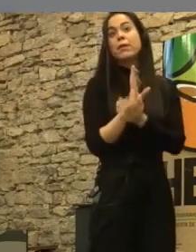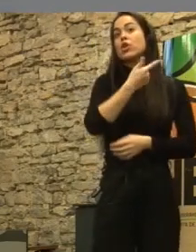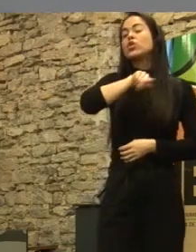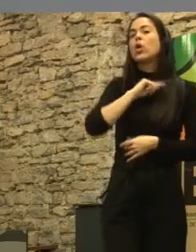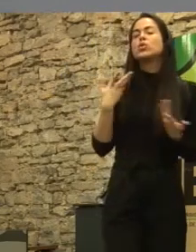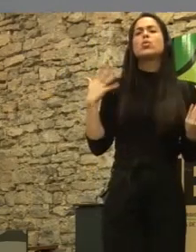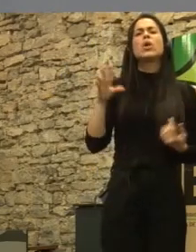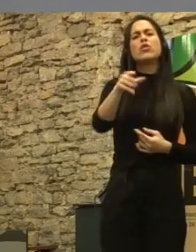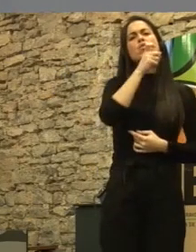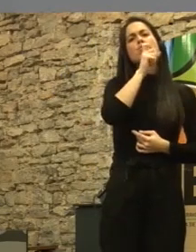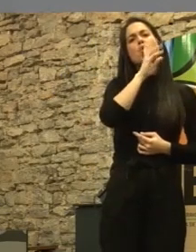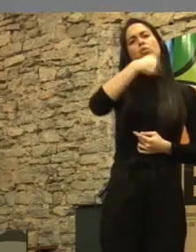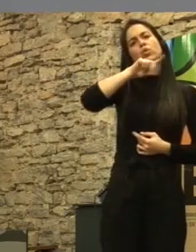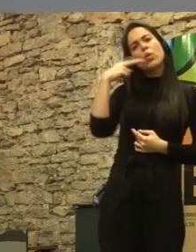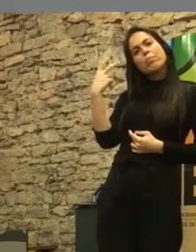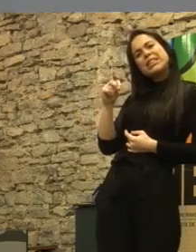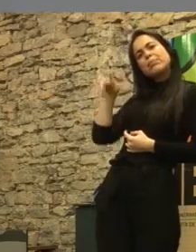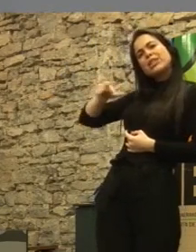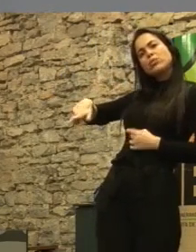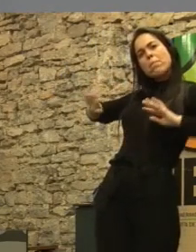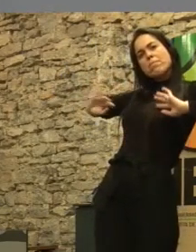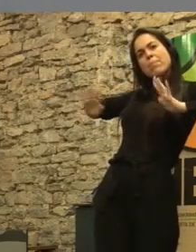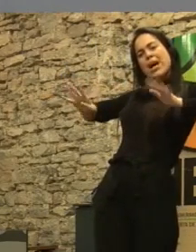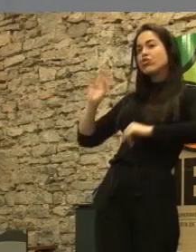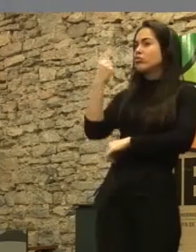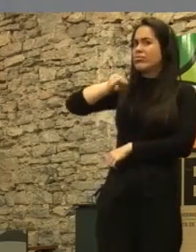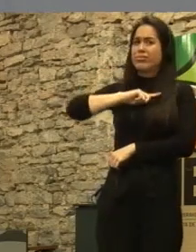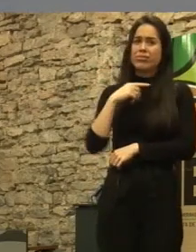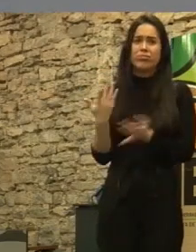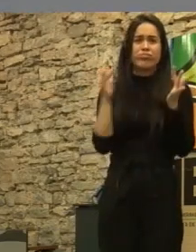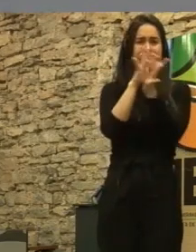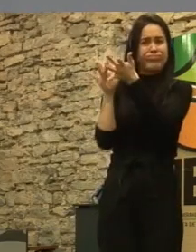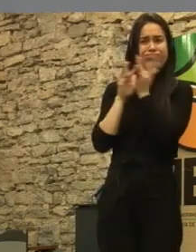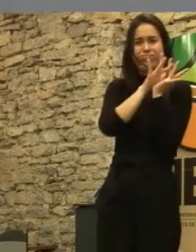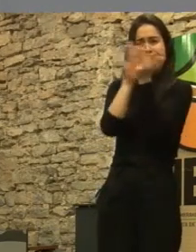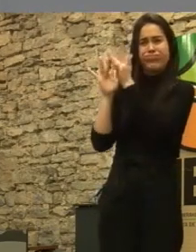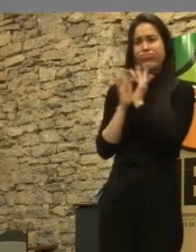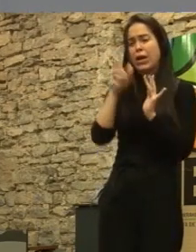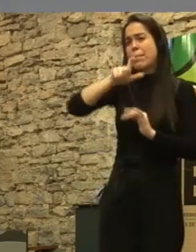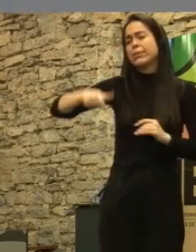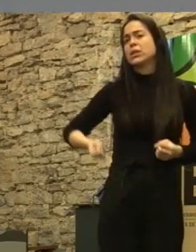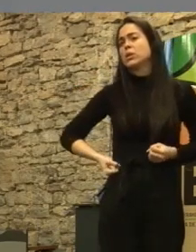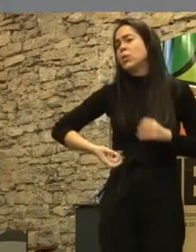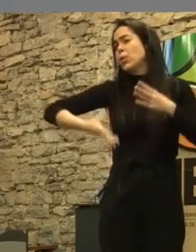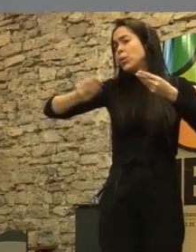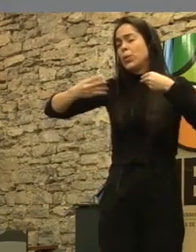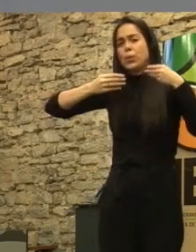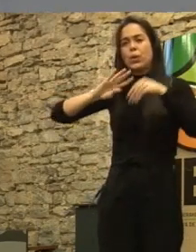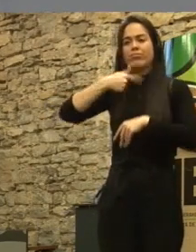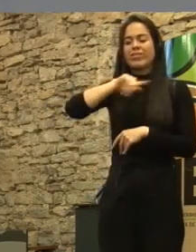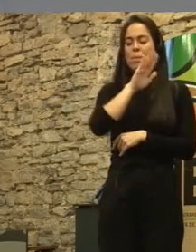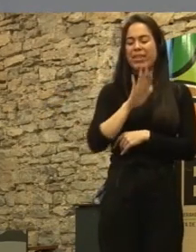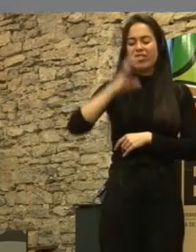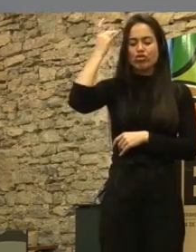realidad, no somos nosotros 20, sino son decenas de miles de personas que están con nosotros intentando luchar contra la desinformación e intentando hacer esto que parece tan banal, pero que es